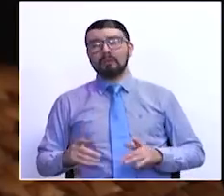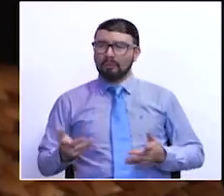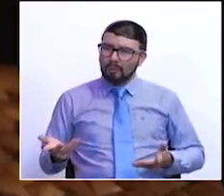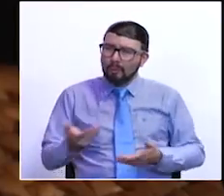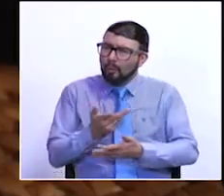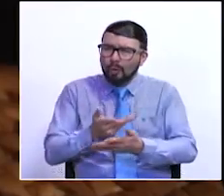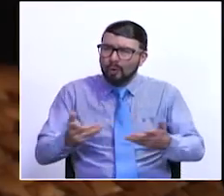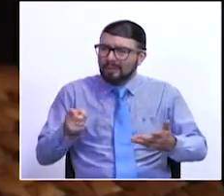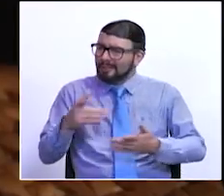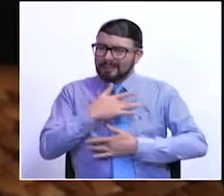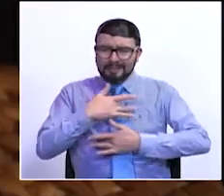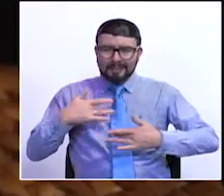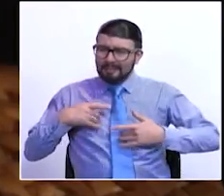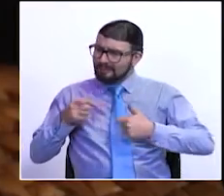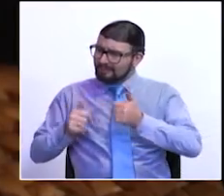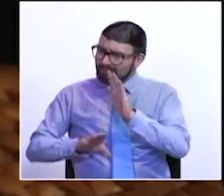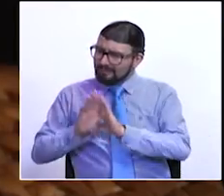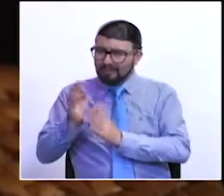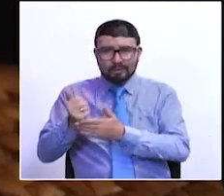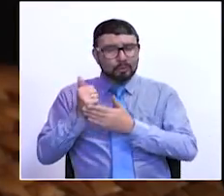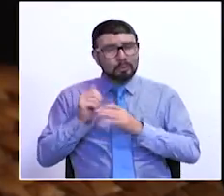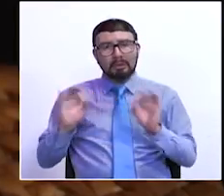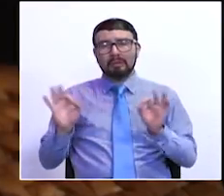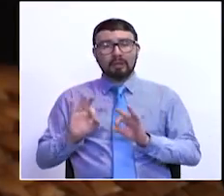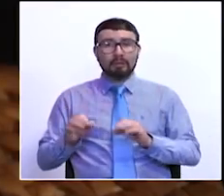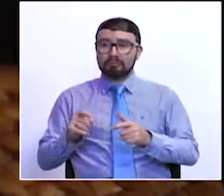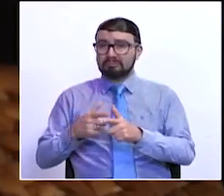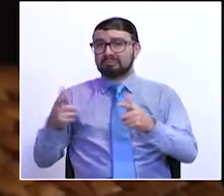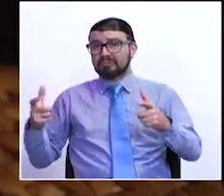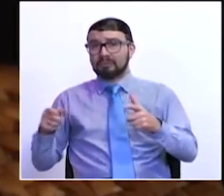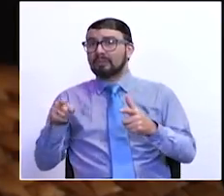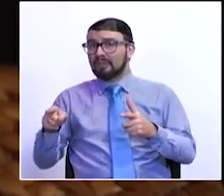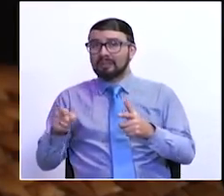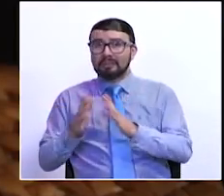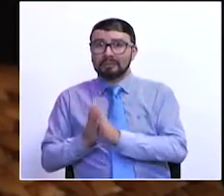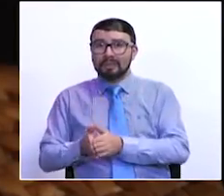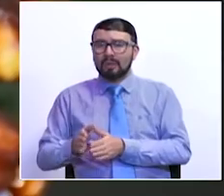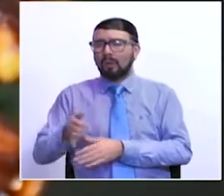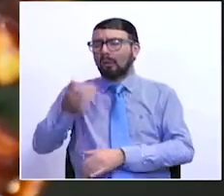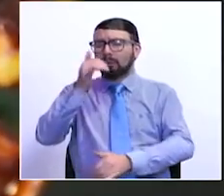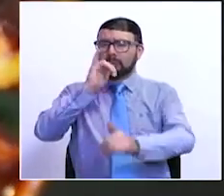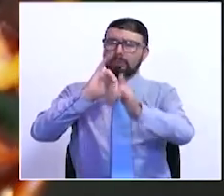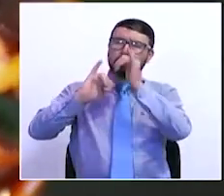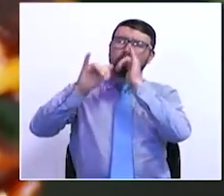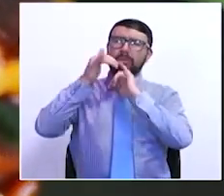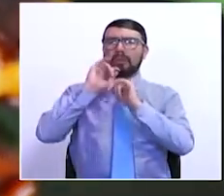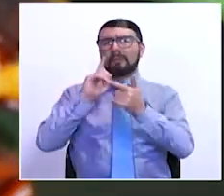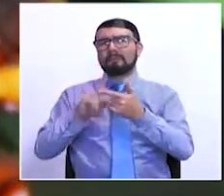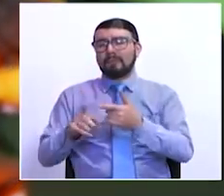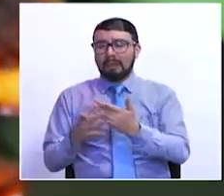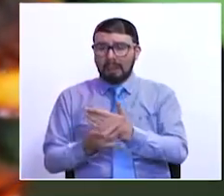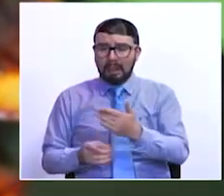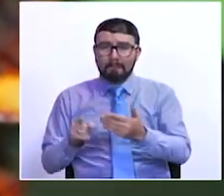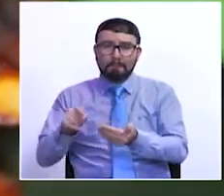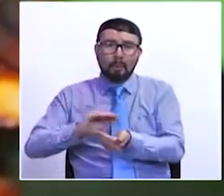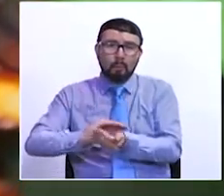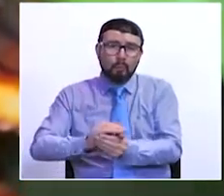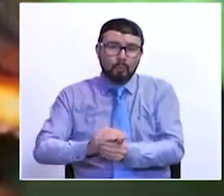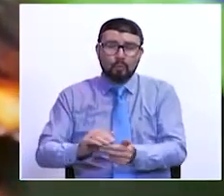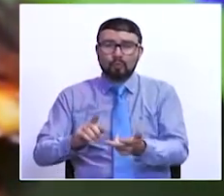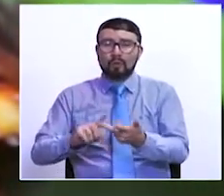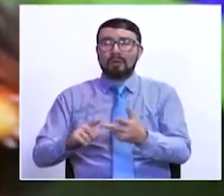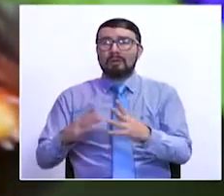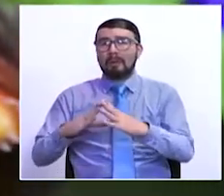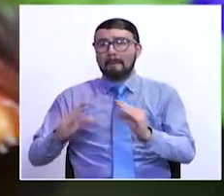sabemos que va a predominar alimentos como el licor, como las grasas, sabemos que está el buñuelo, la empanada, la